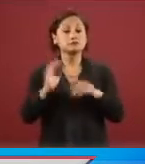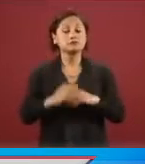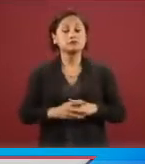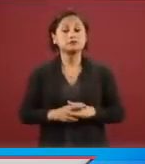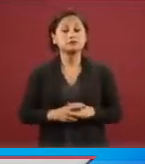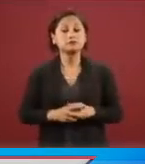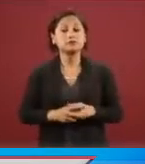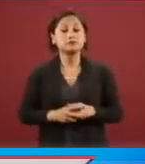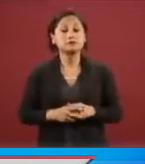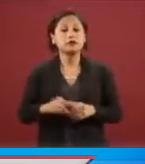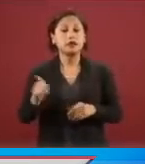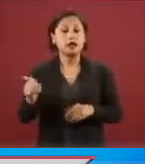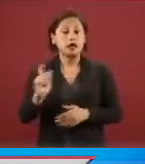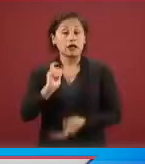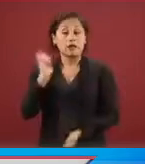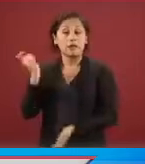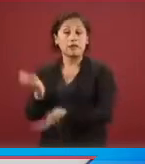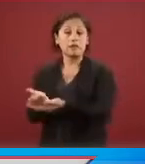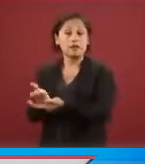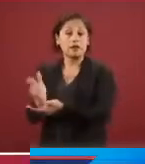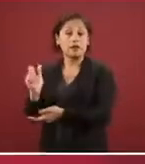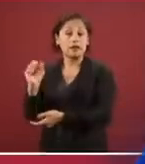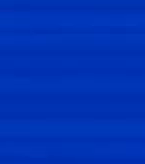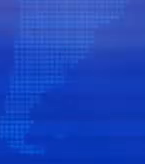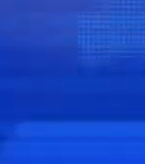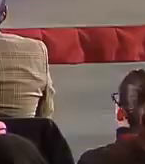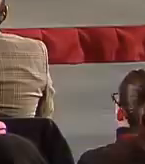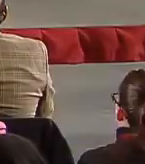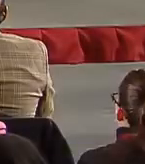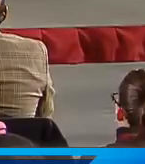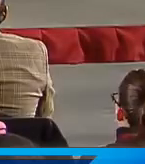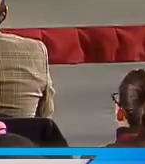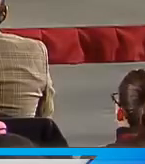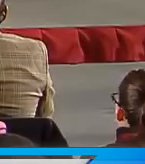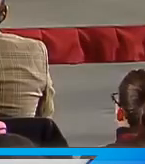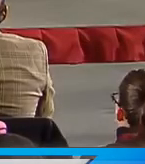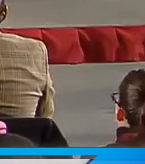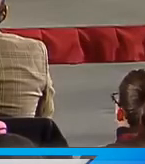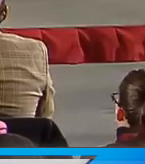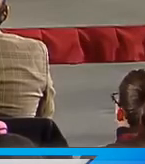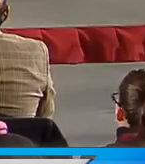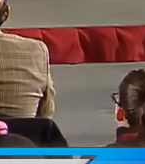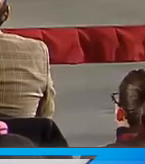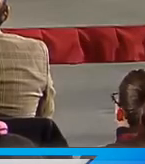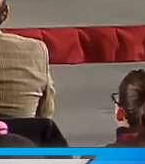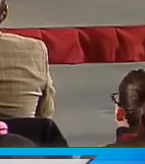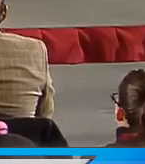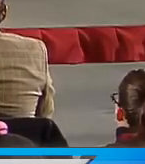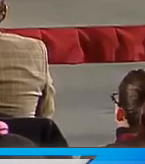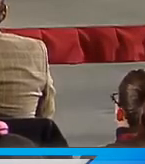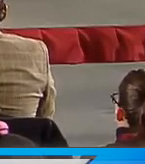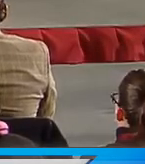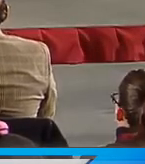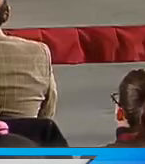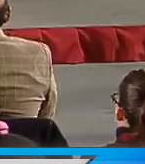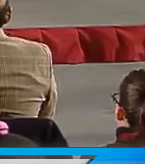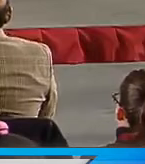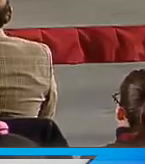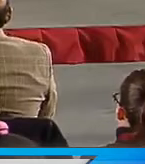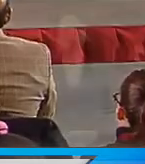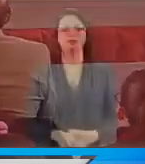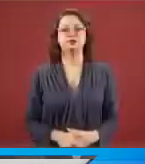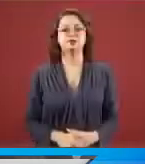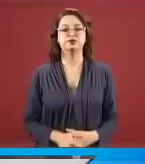condonación de impuestos, ya que está prohibido por la Constitución. Elecciones 2021. Se transita en consolidar